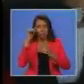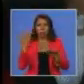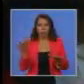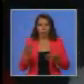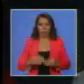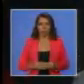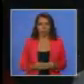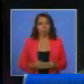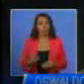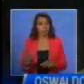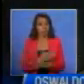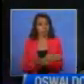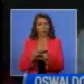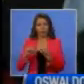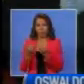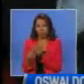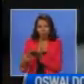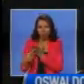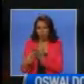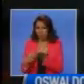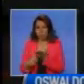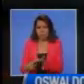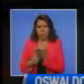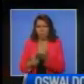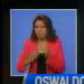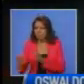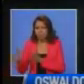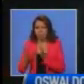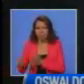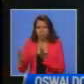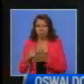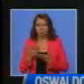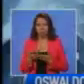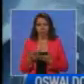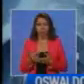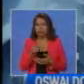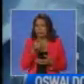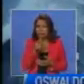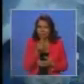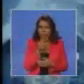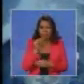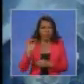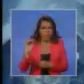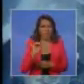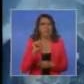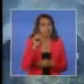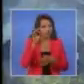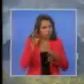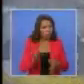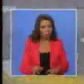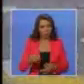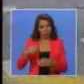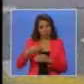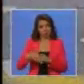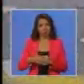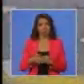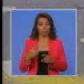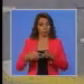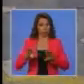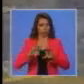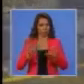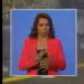una operación planificada Admito que debe haber fuga de información pero la empresa tenía fuertes protocolos de